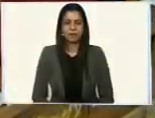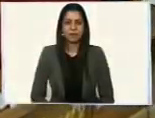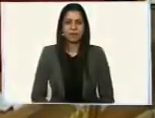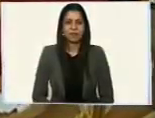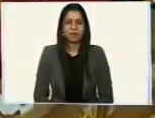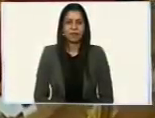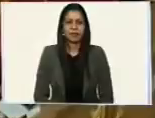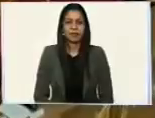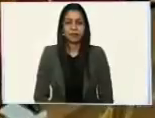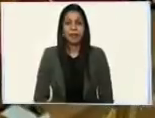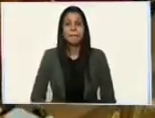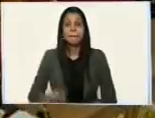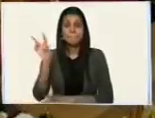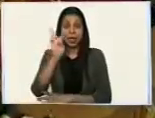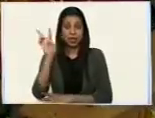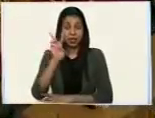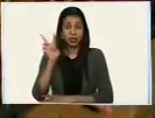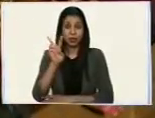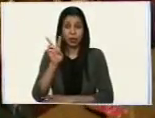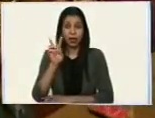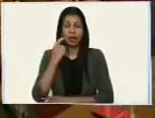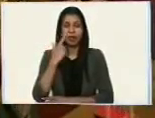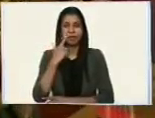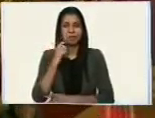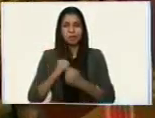que Venezuela,